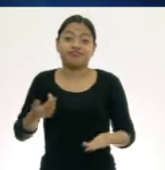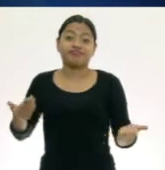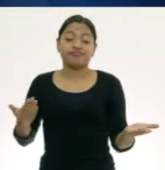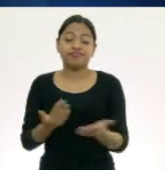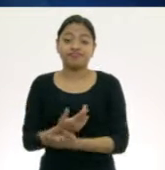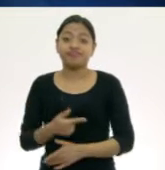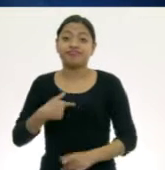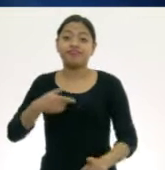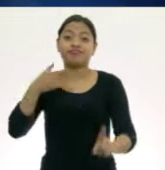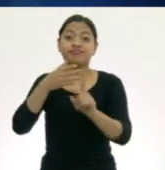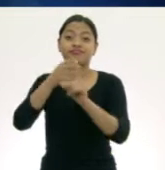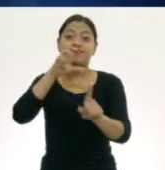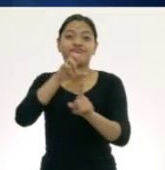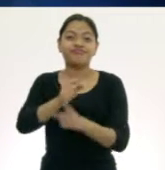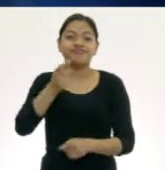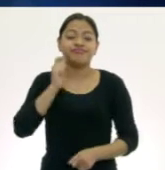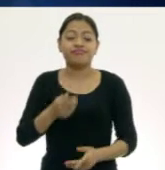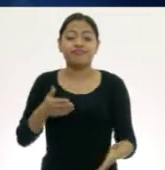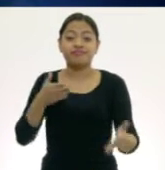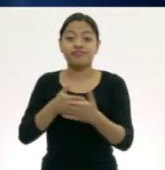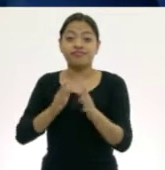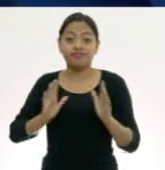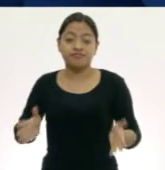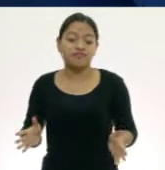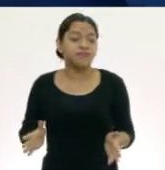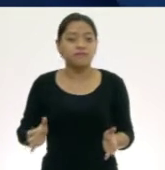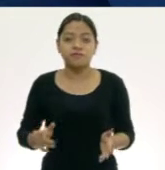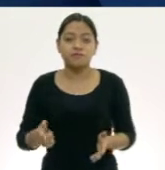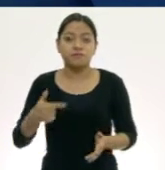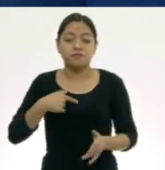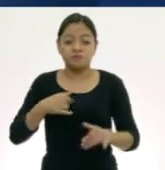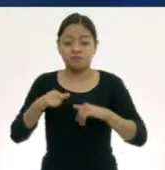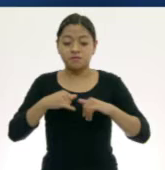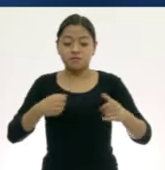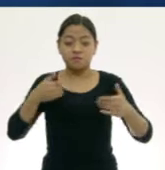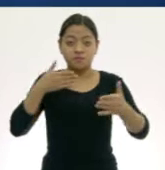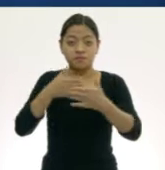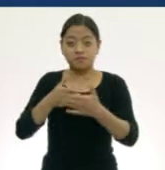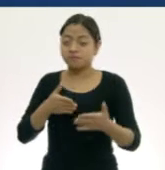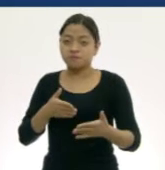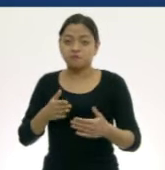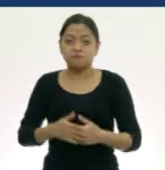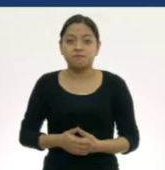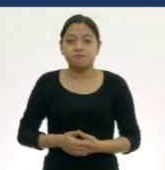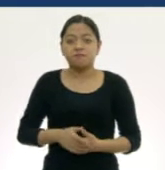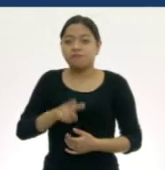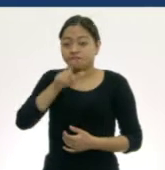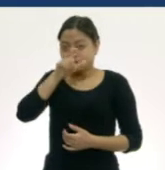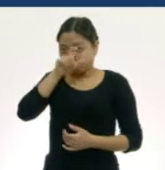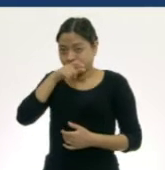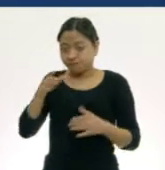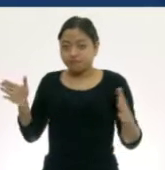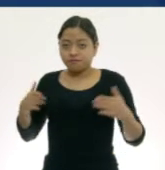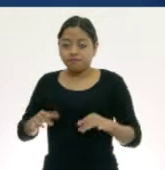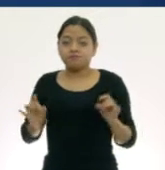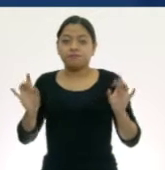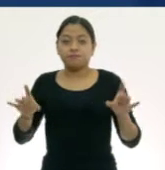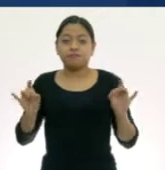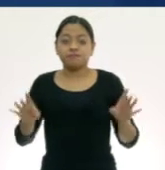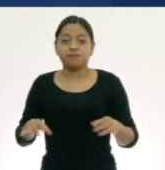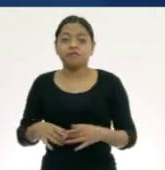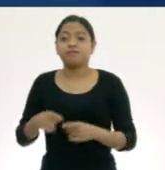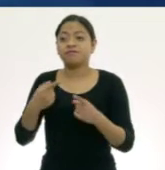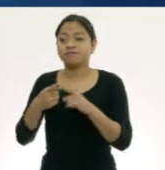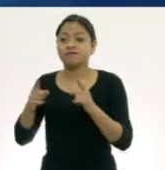hecha para no creer en los determinismos, ni siquiera en los geográficos. Los pericos australianos y los flamencos en medio de las